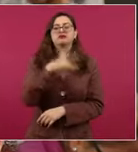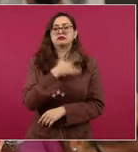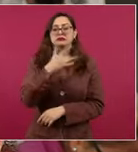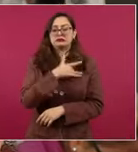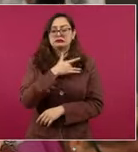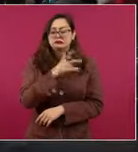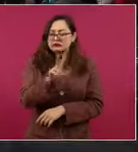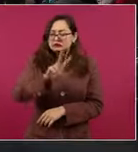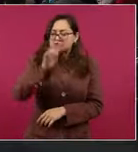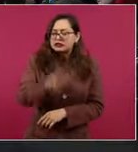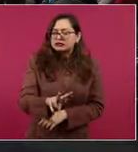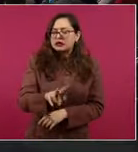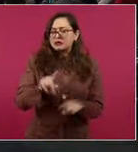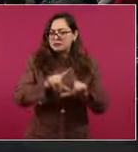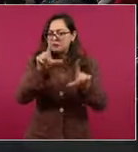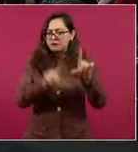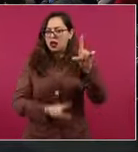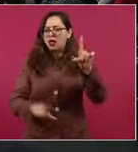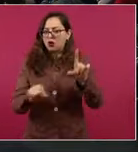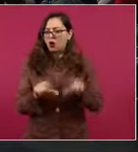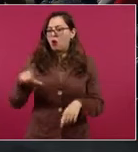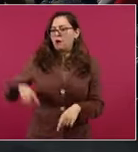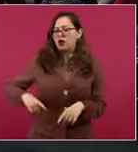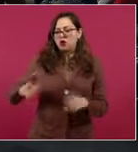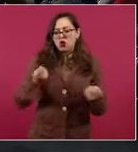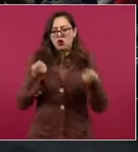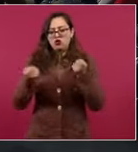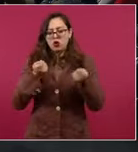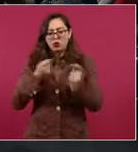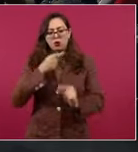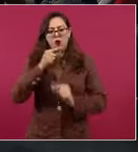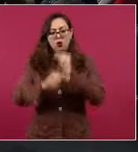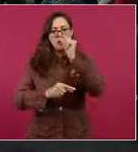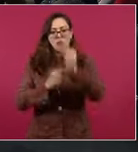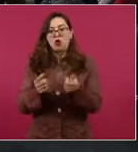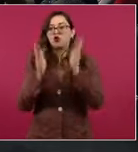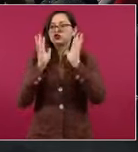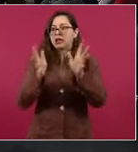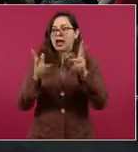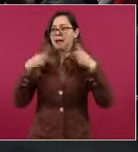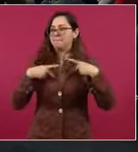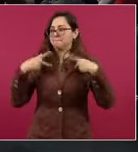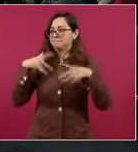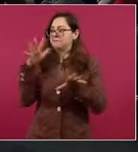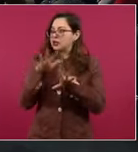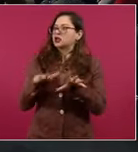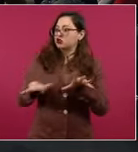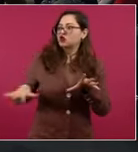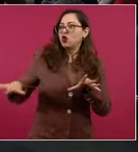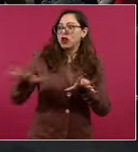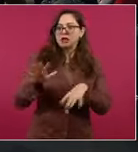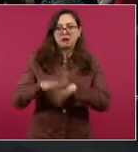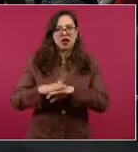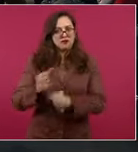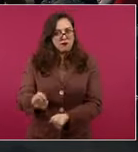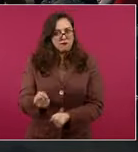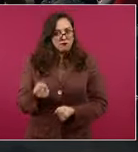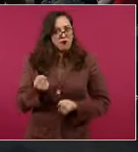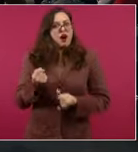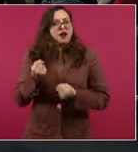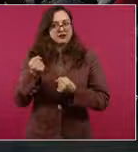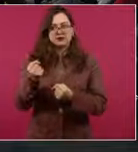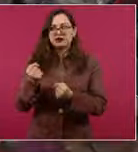ha avanzado la recuperación del Estado mexicano, entendiendo que hay muchísima resistencia de estos grupos que todavía